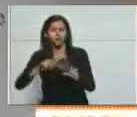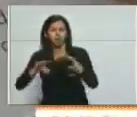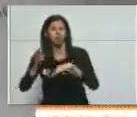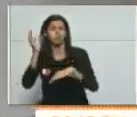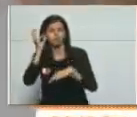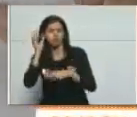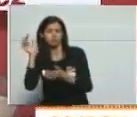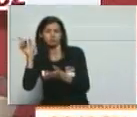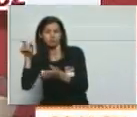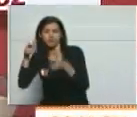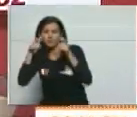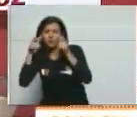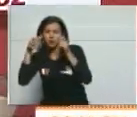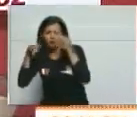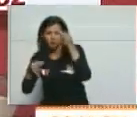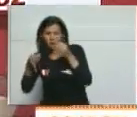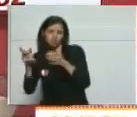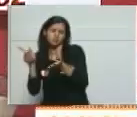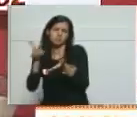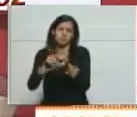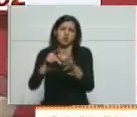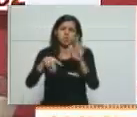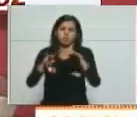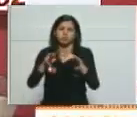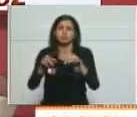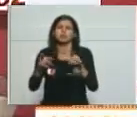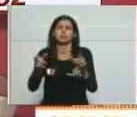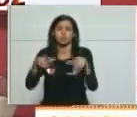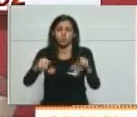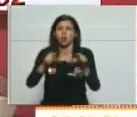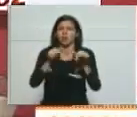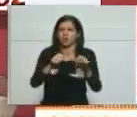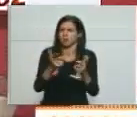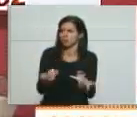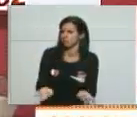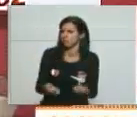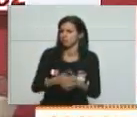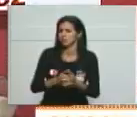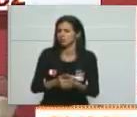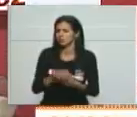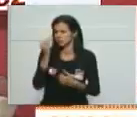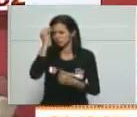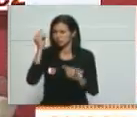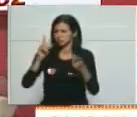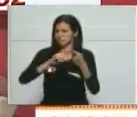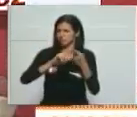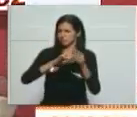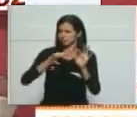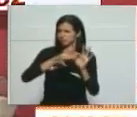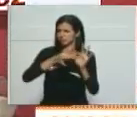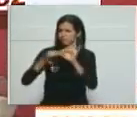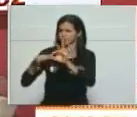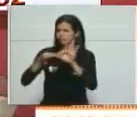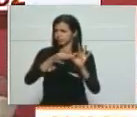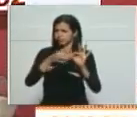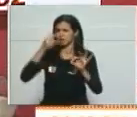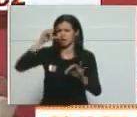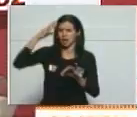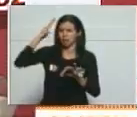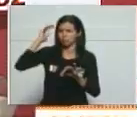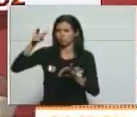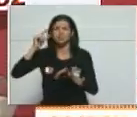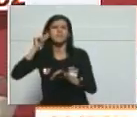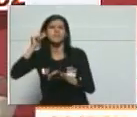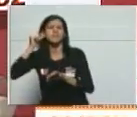¿Será que yo he visto tantas cosas que yo termino pensando mal? Digo yo aquí en lo personal, ¿no? Porque yo no quiero